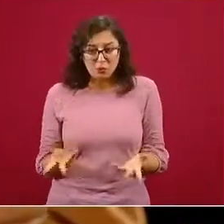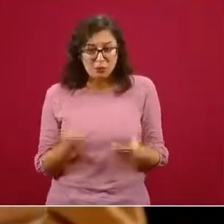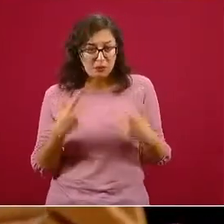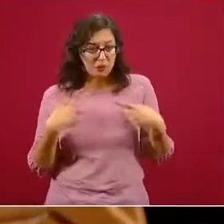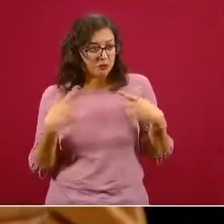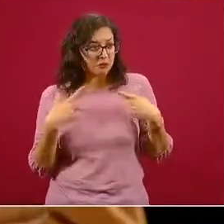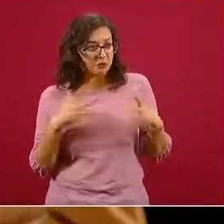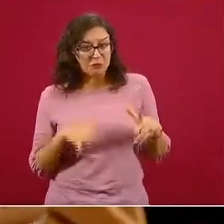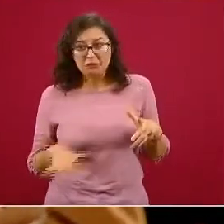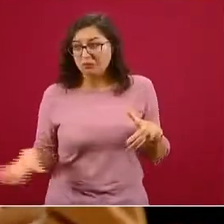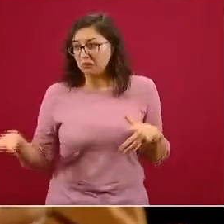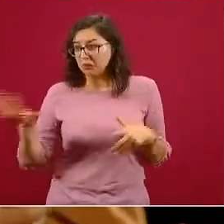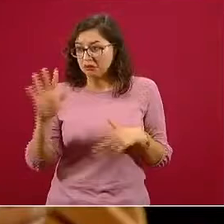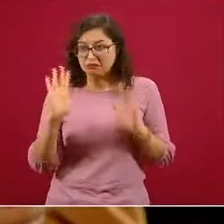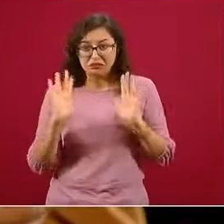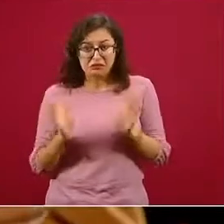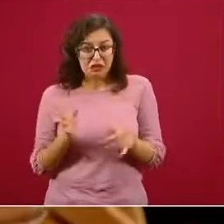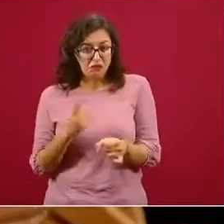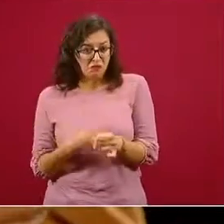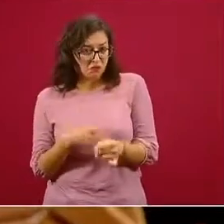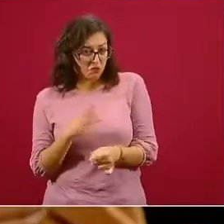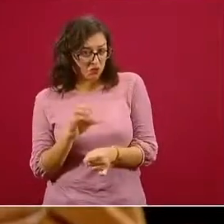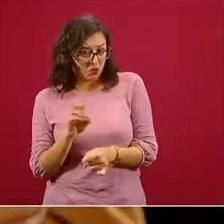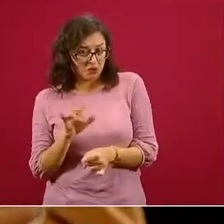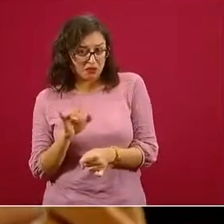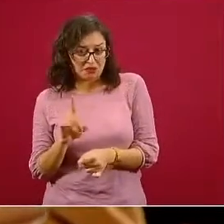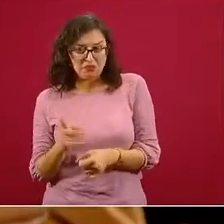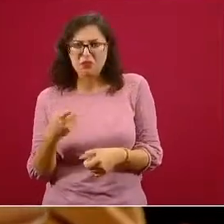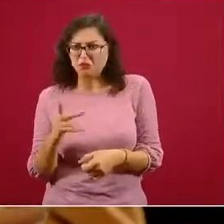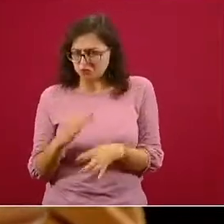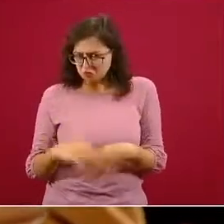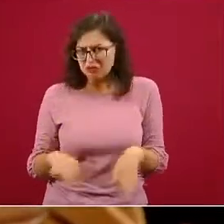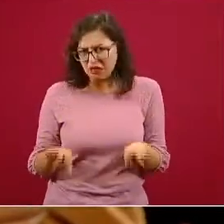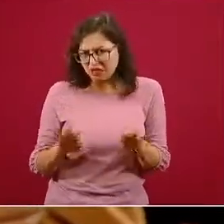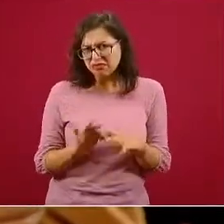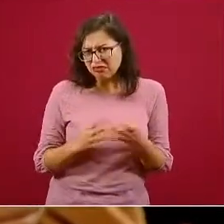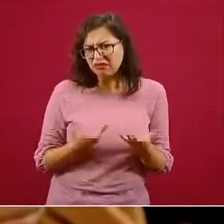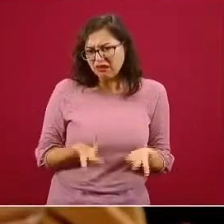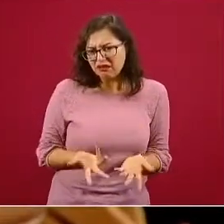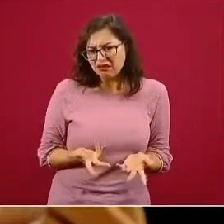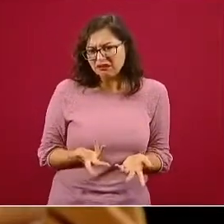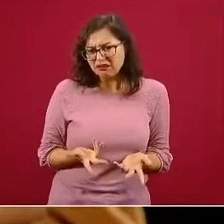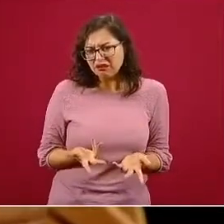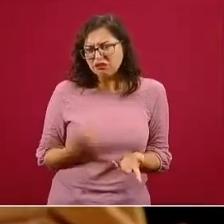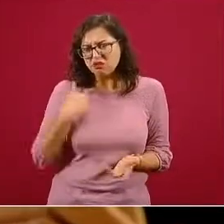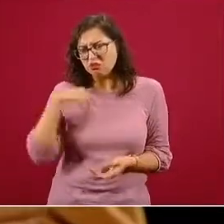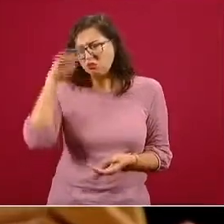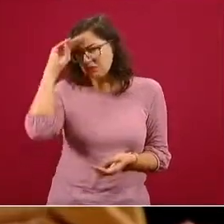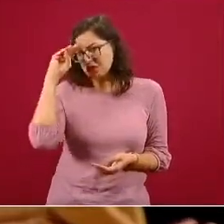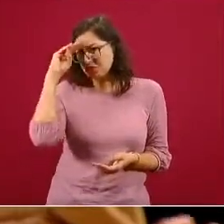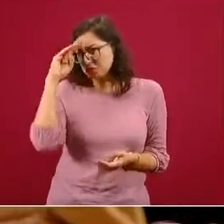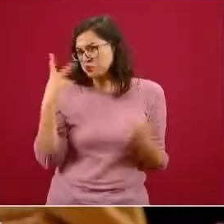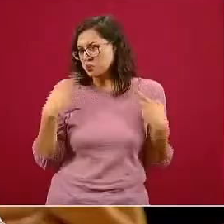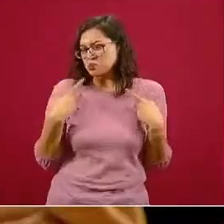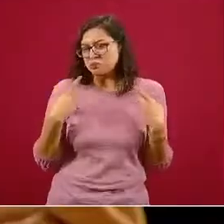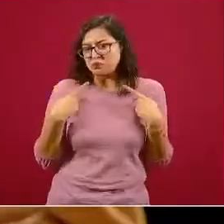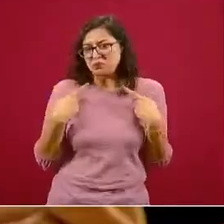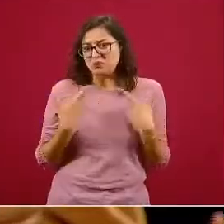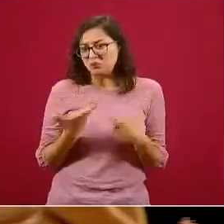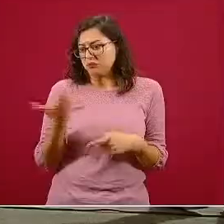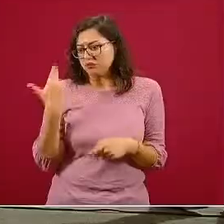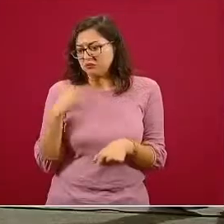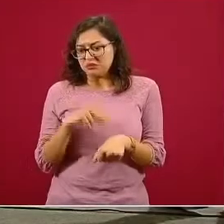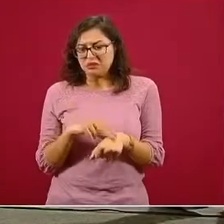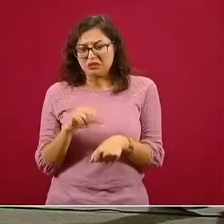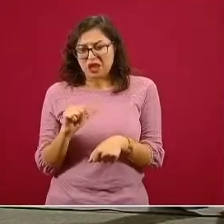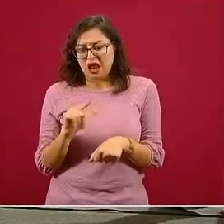parte de la población que ya recibió COVID, pero que es muy importante que sepamos. Creo que buena parte de la población, la otra vez lo comentaba el doctor